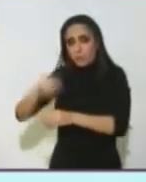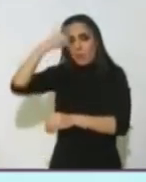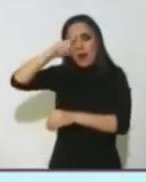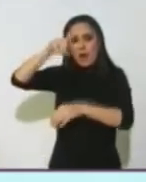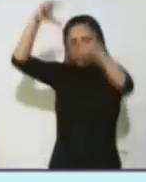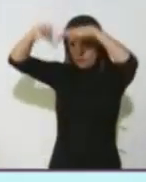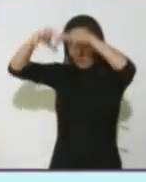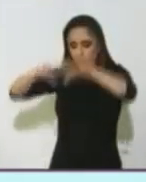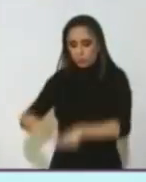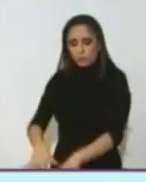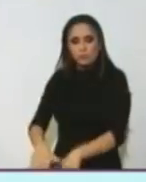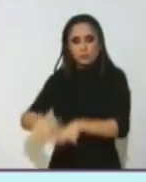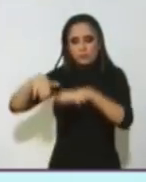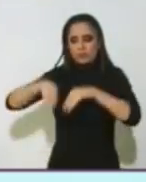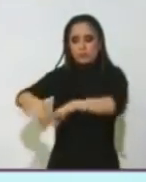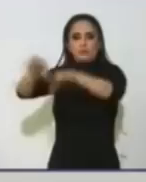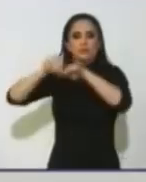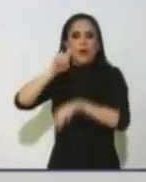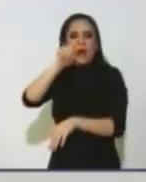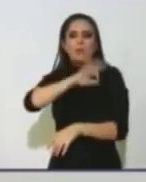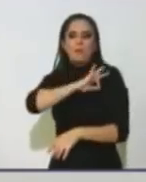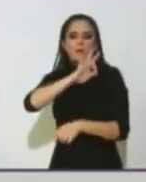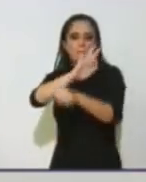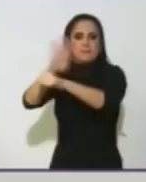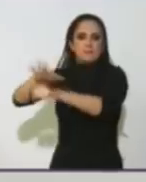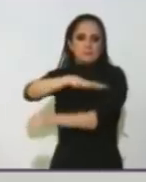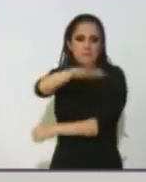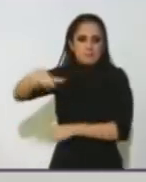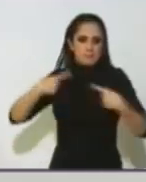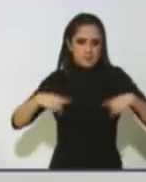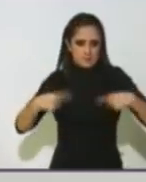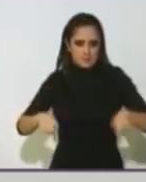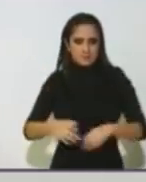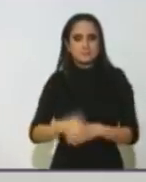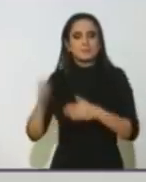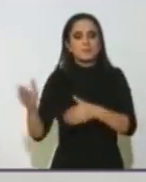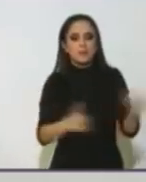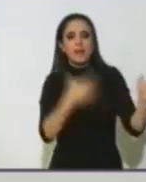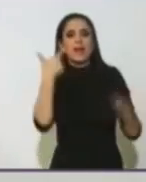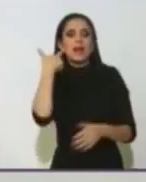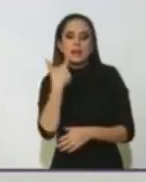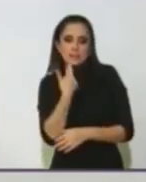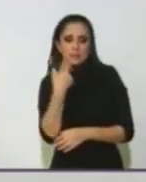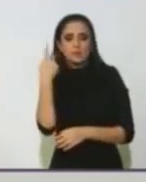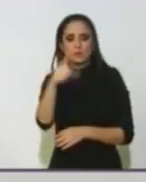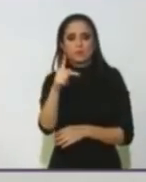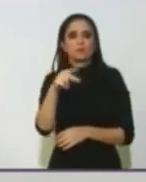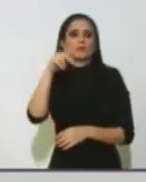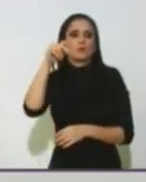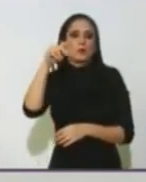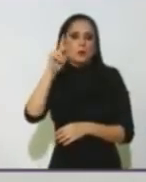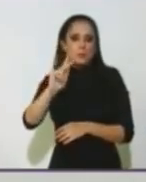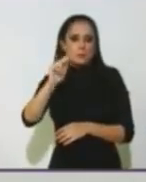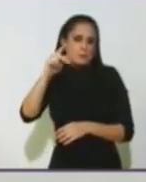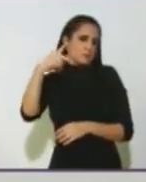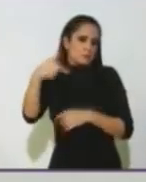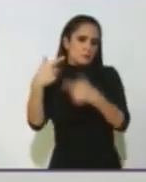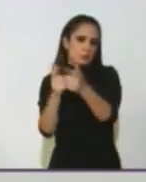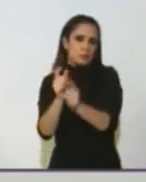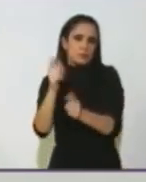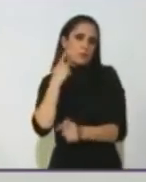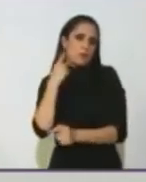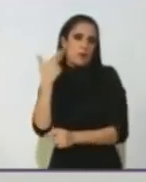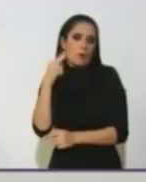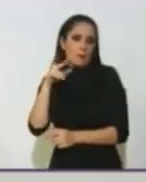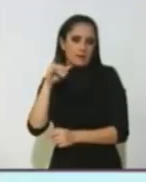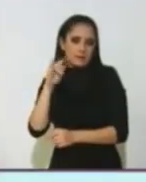y tengas la oportunidad de tener gracias candidata marco rascón del partido humanista de la ciudad mexico 30 segundos para concluir